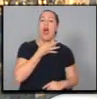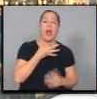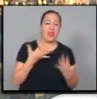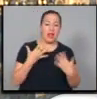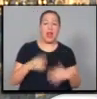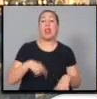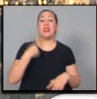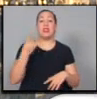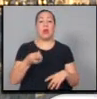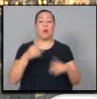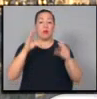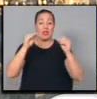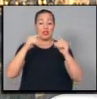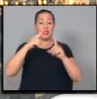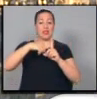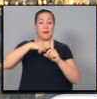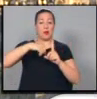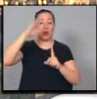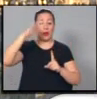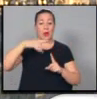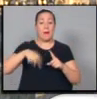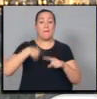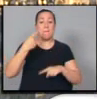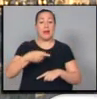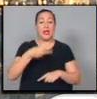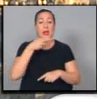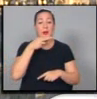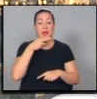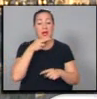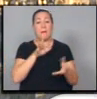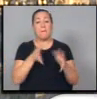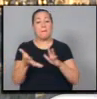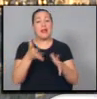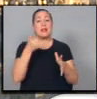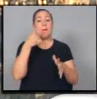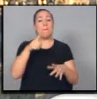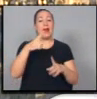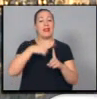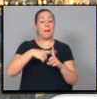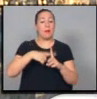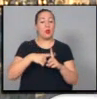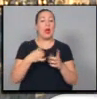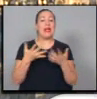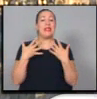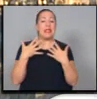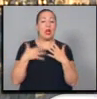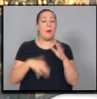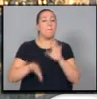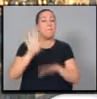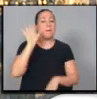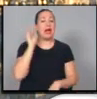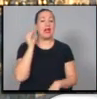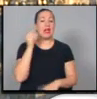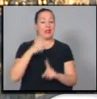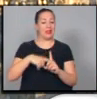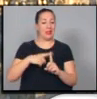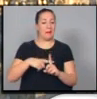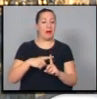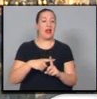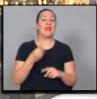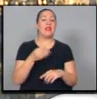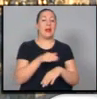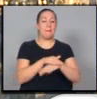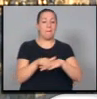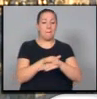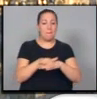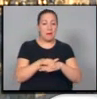baja a la noche y mañana viernes tenés un día parecido, aunque con registros ya más elevados. Sobre todo en lo que tiene que ver con las temperaturas mínimas. 17